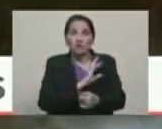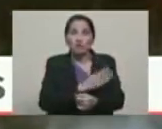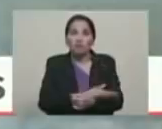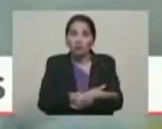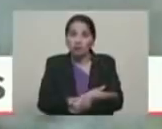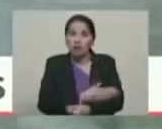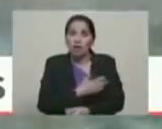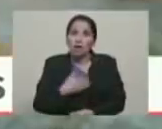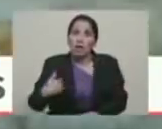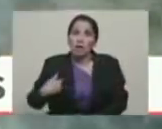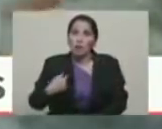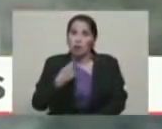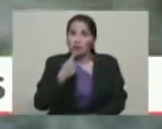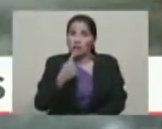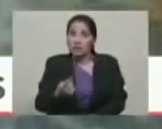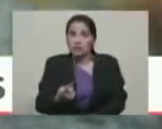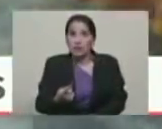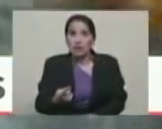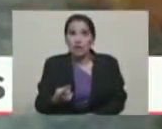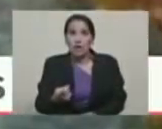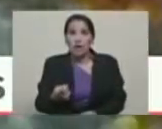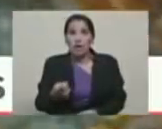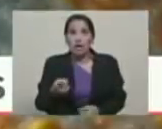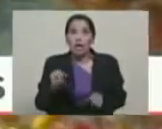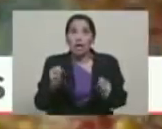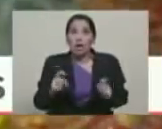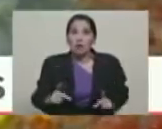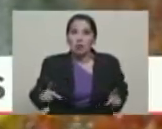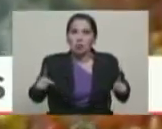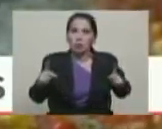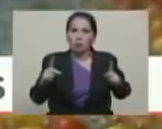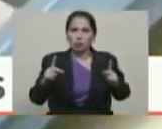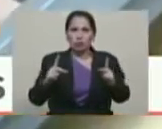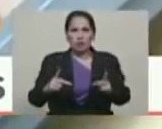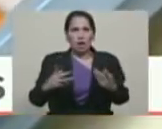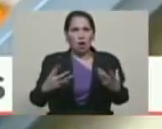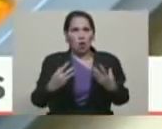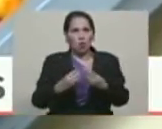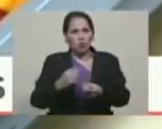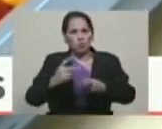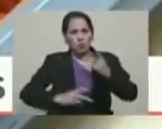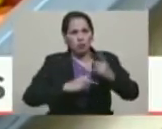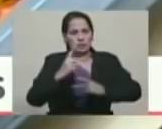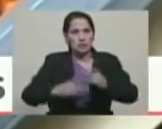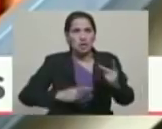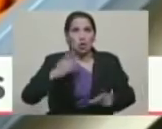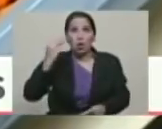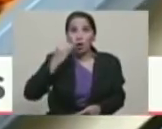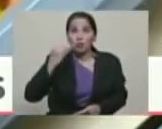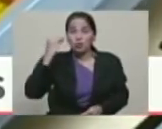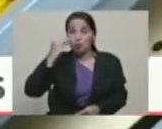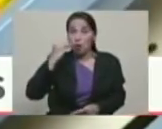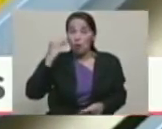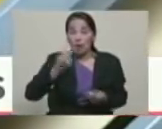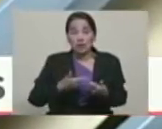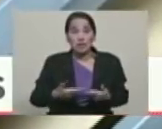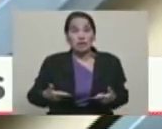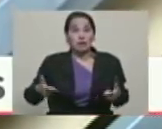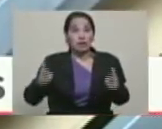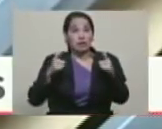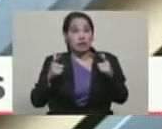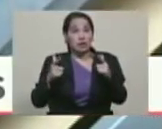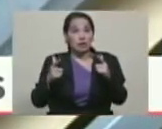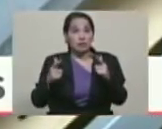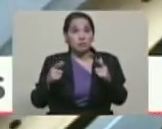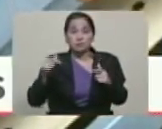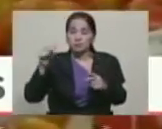a nuestro pueblo que en esta oportunidad nos encontramos en la planta procesadora de tomate Libertad. Hoy en el estado